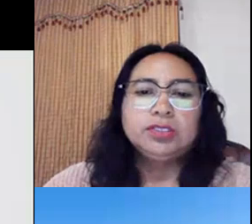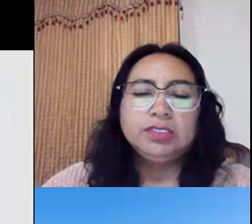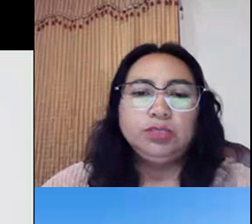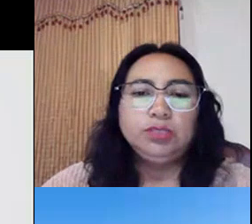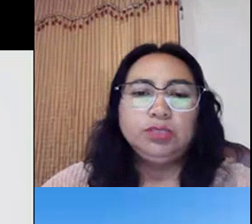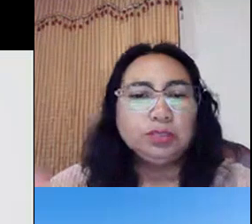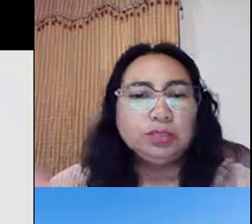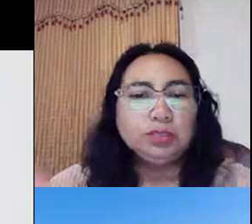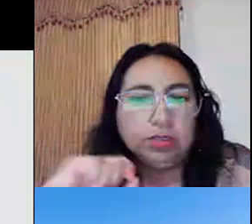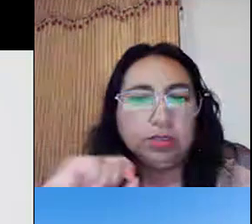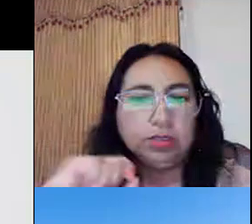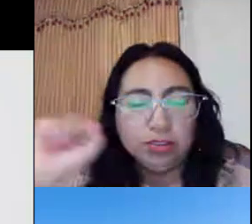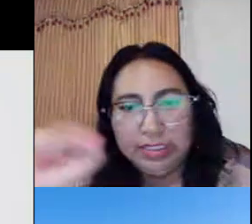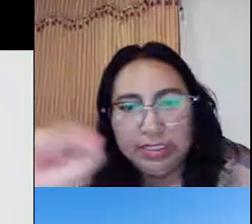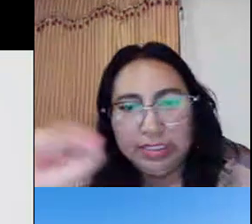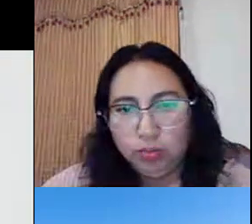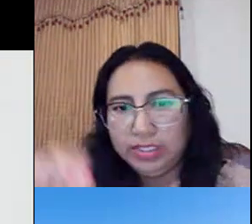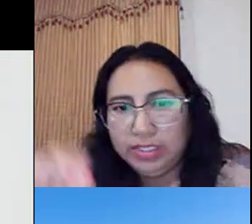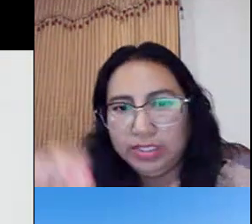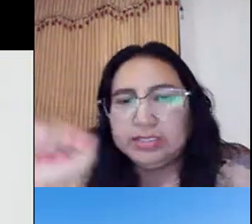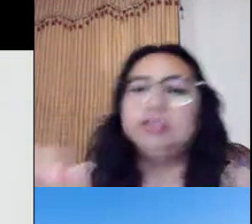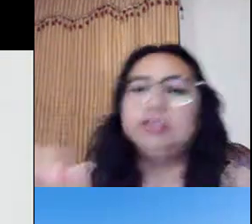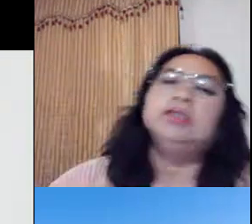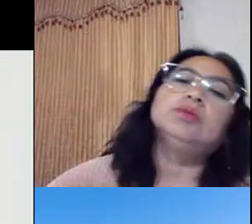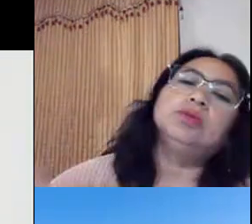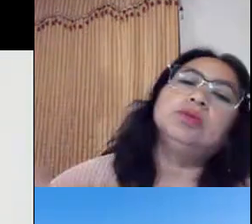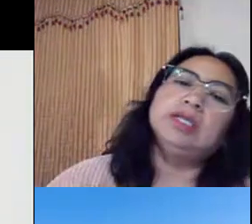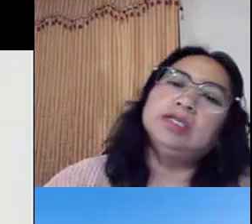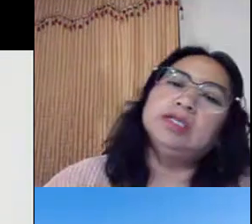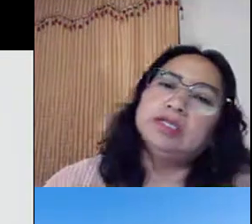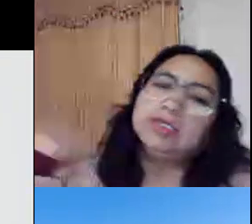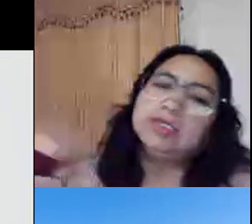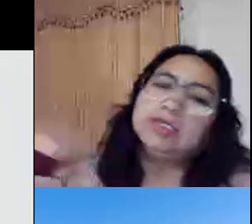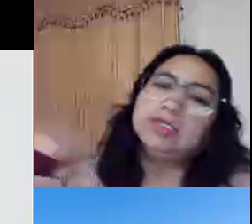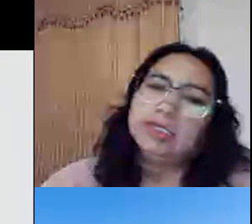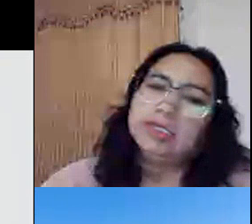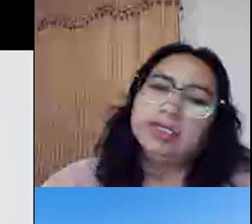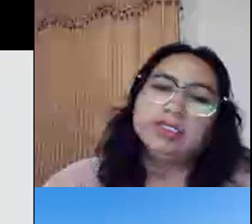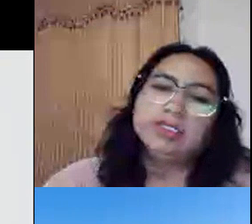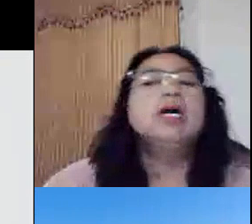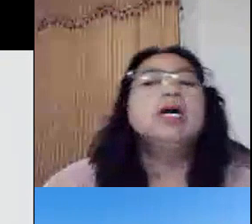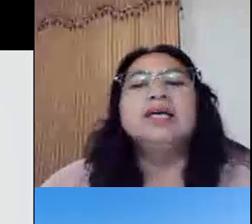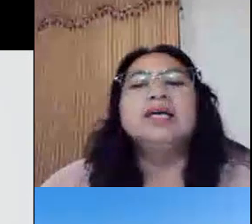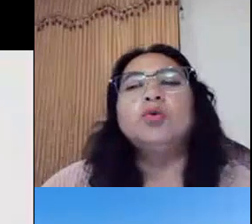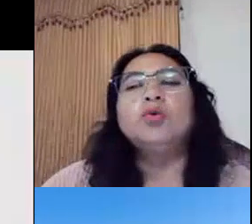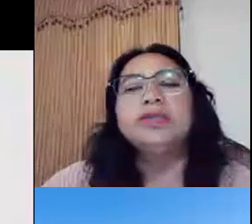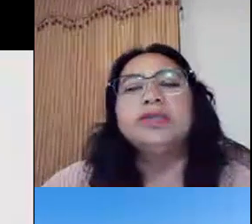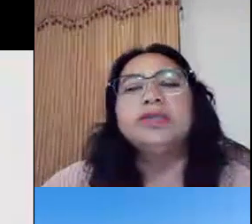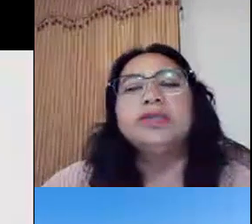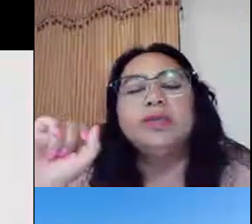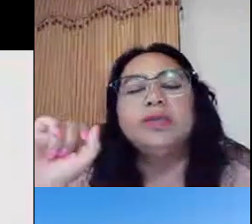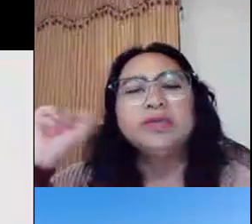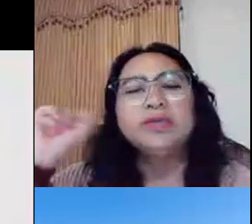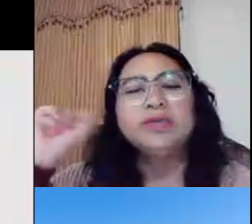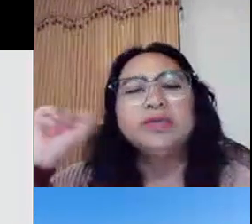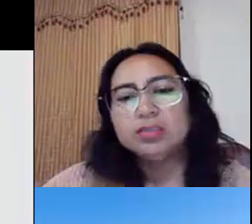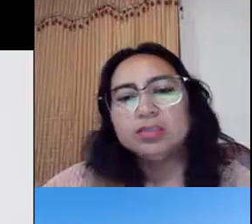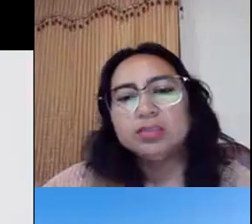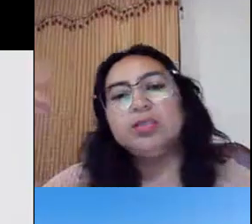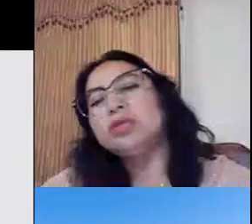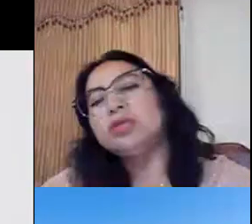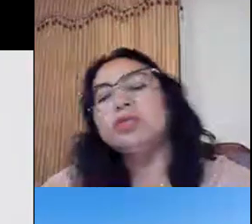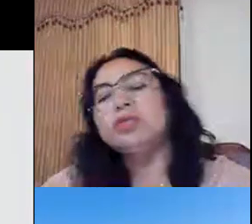señor? Dibujitos, ¿no es cierto? Entonces le dibuja el carrito, le dibuja la línea recta, le pone la aceleración, hace el cuadrito para ver qué distancia